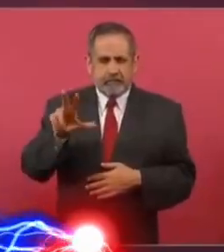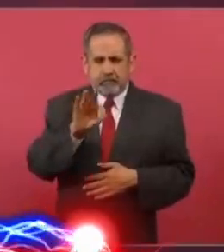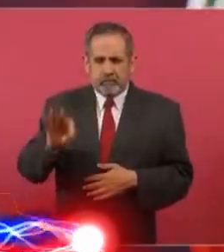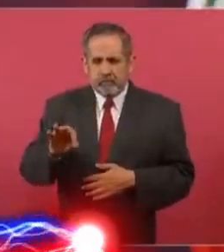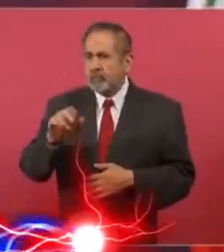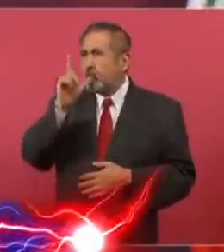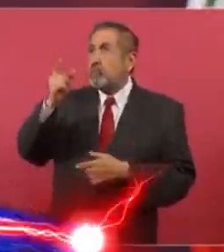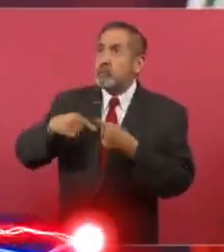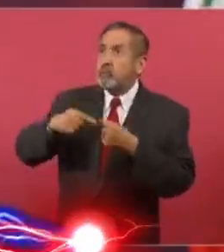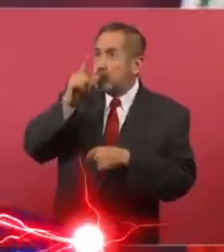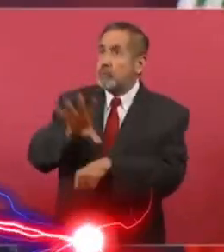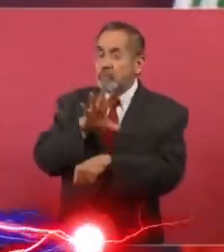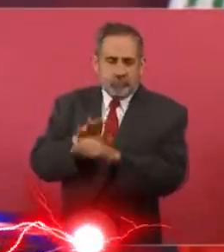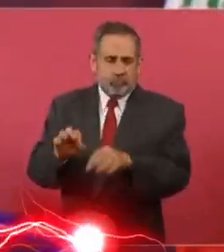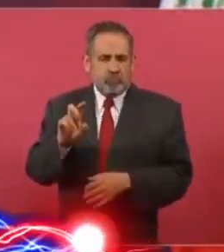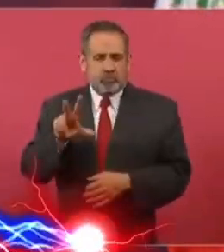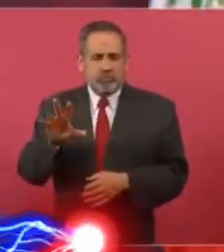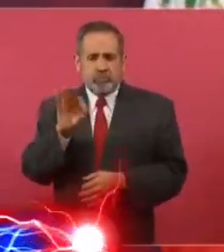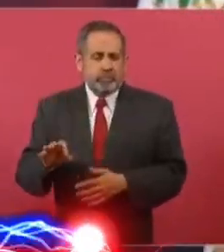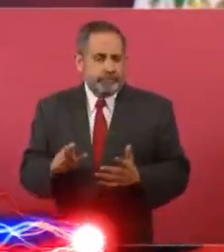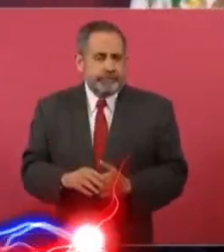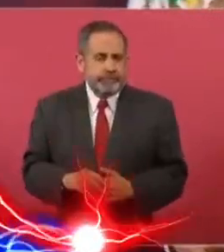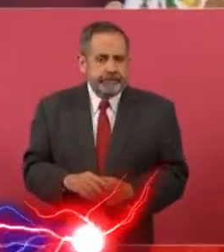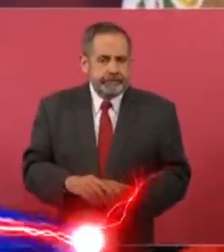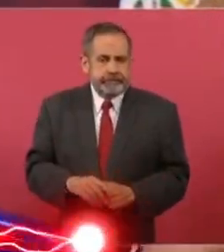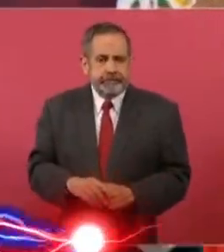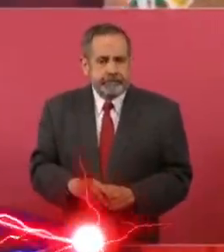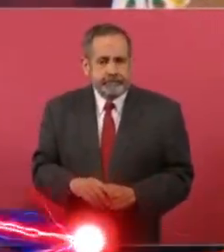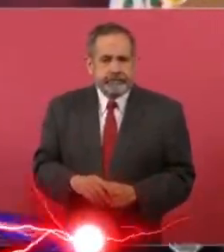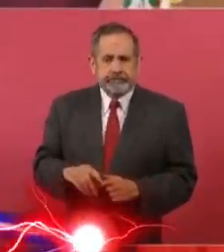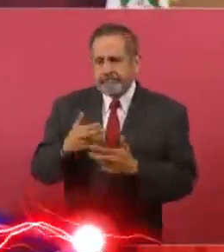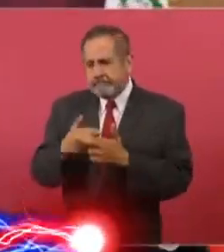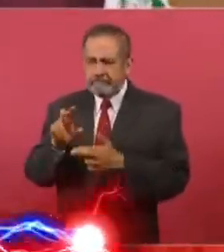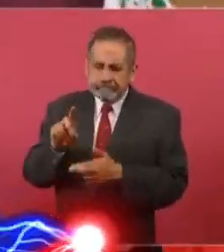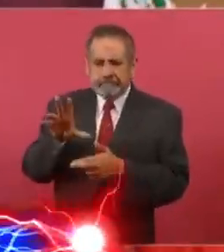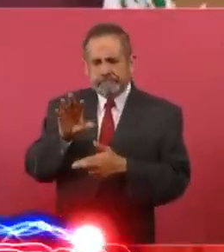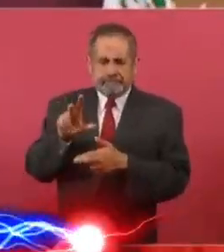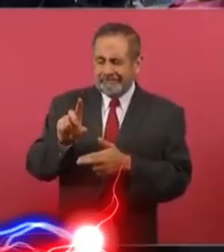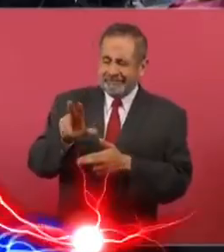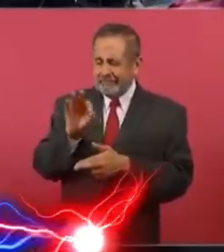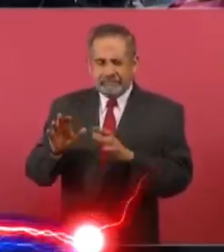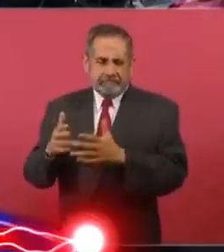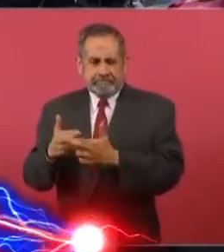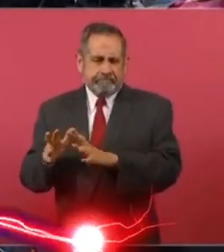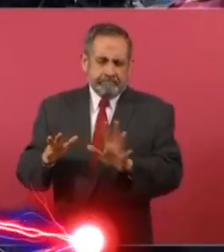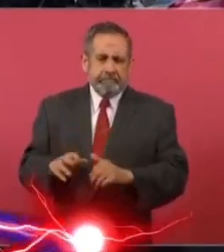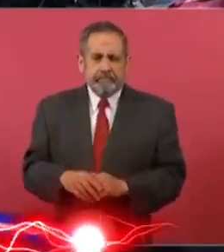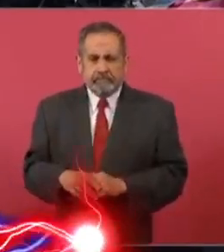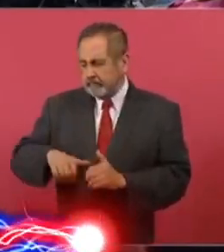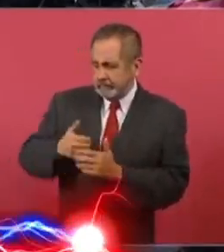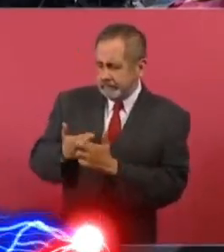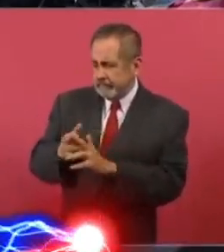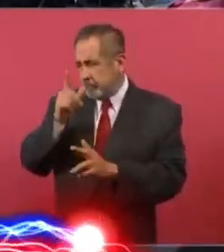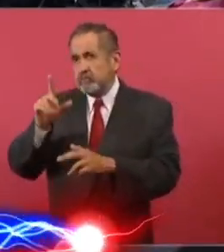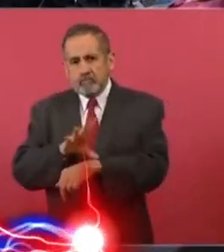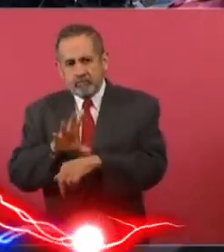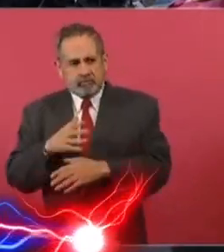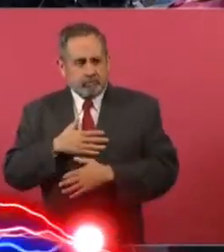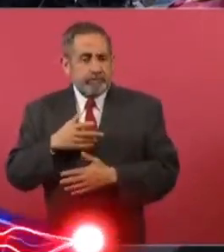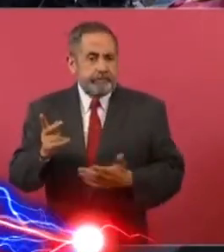generación efectiva, con un margen ahí de reserva.